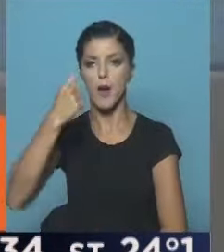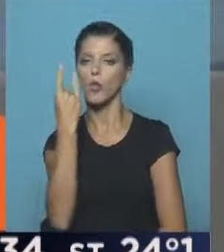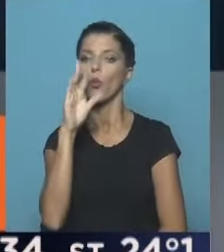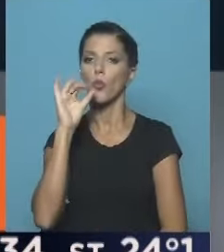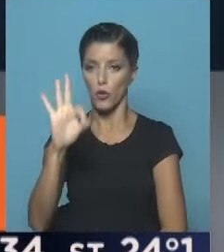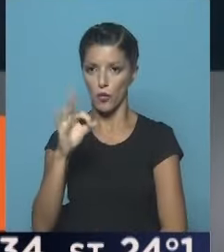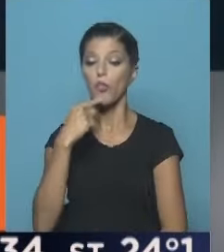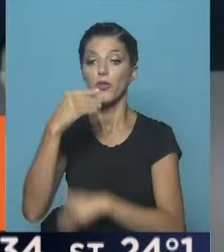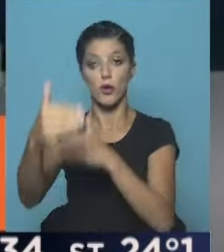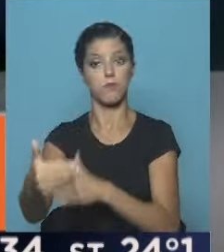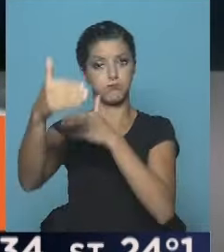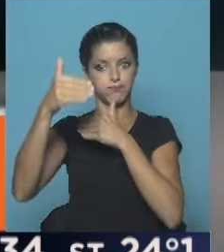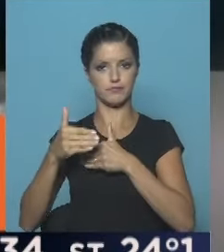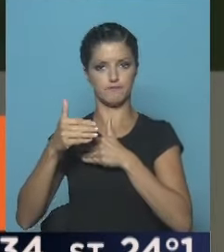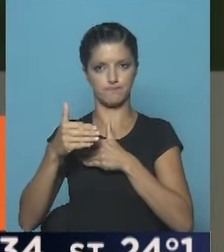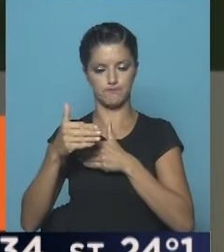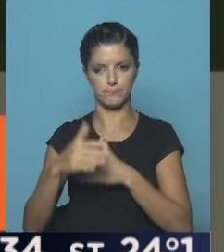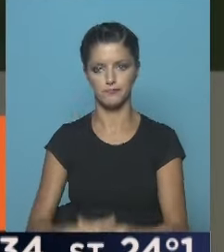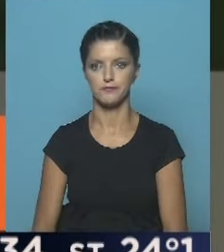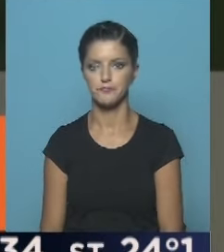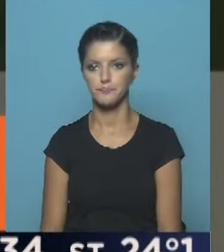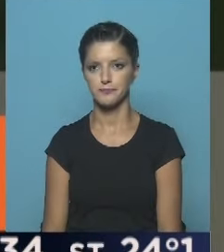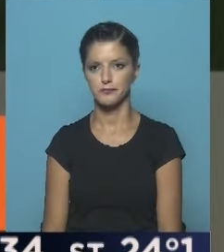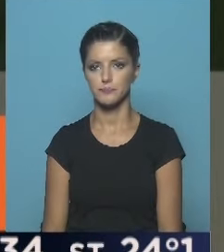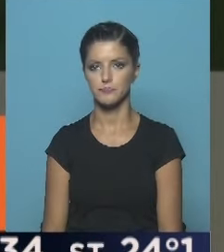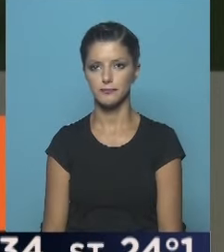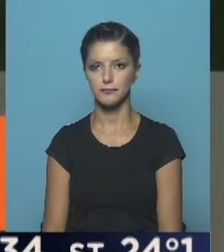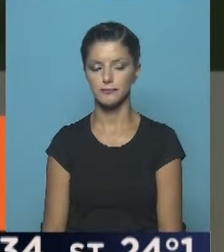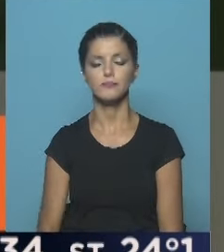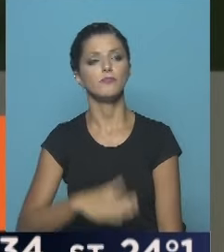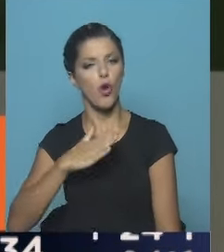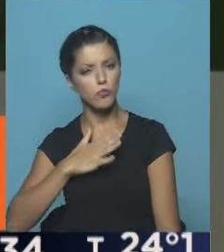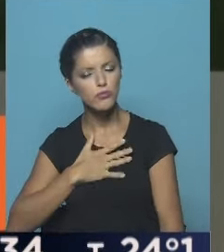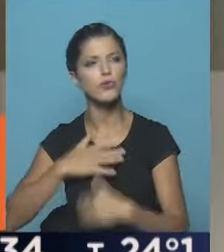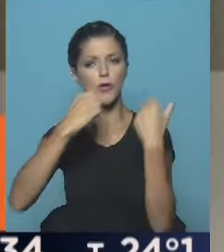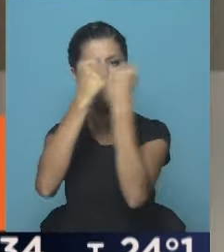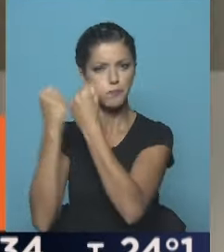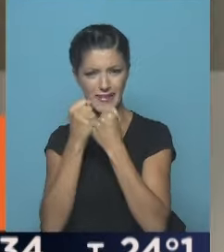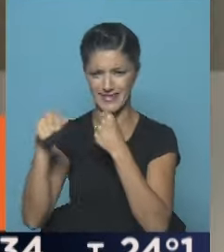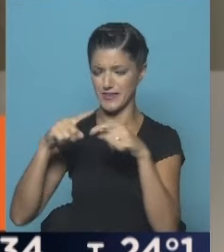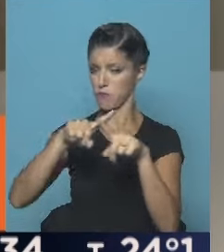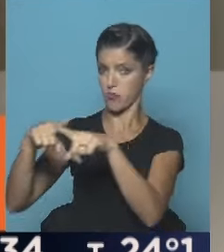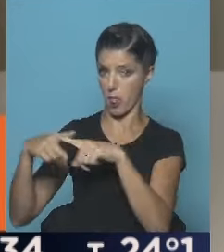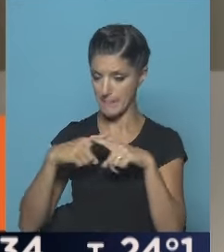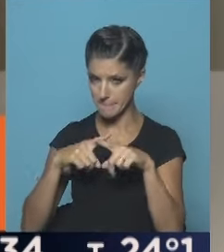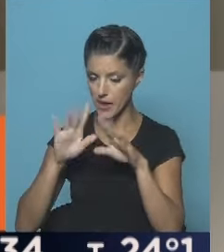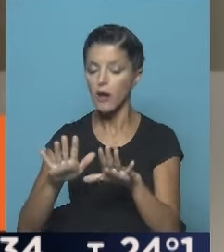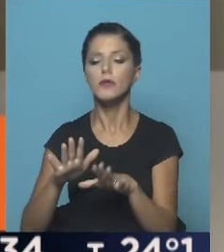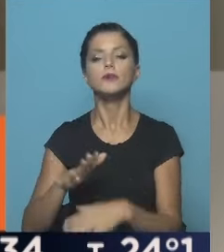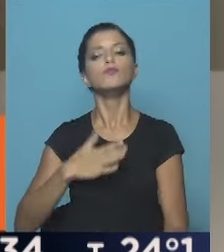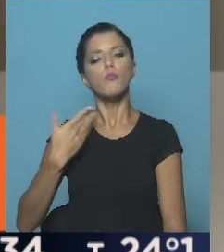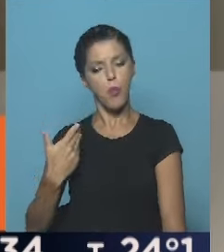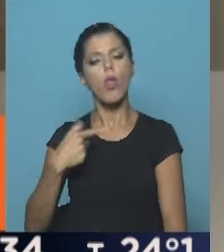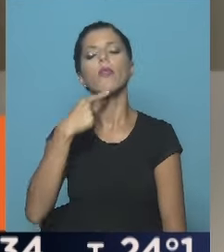medida. Hemos llegado a un importante acuerdo de solución de esta controversia. Y puedo decir que con